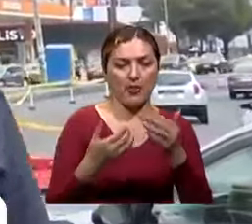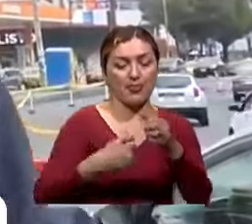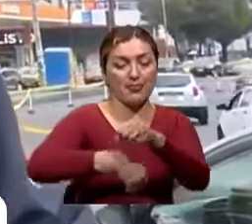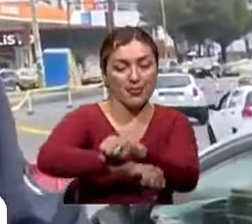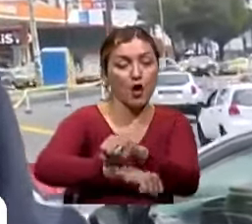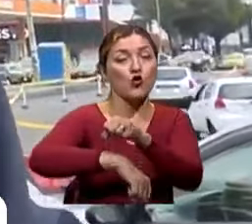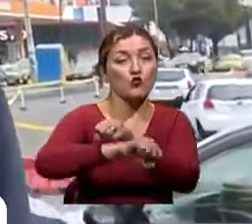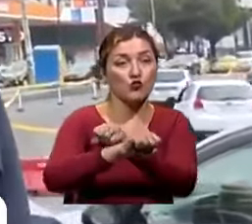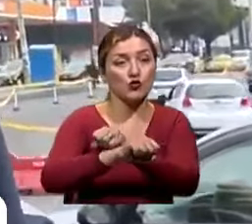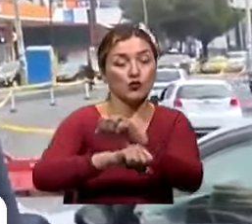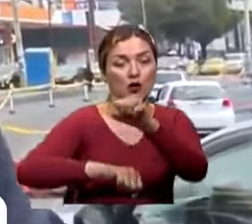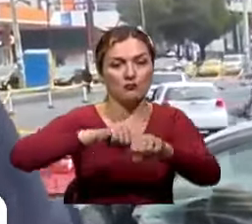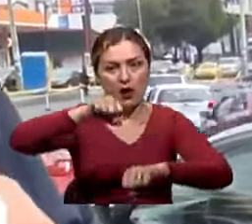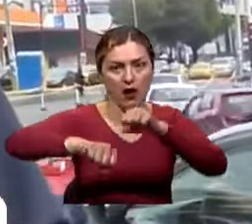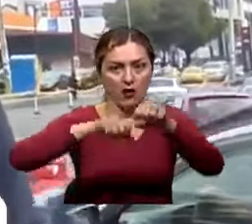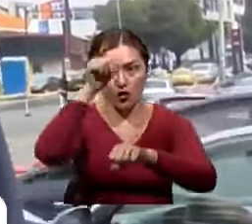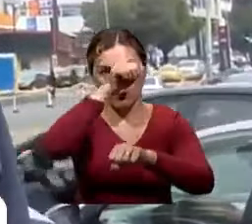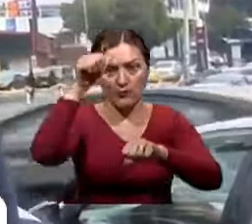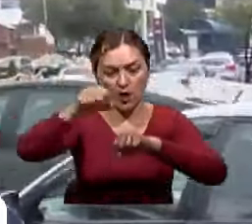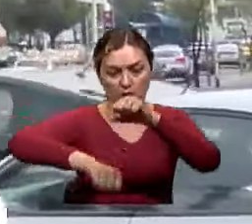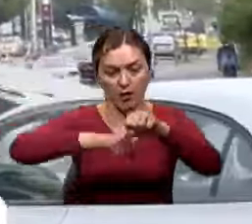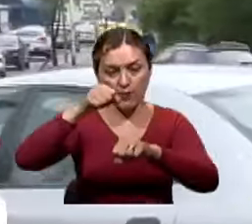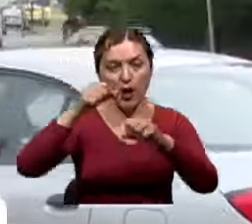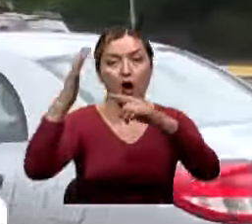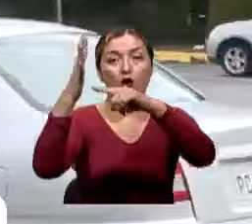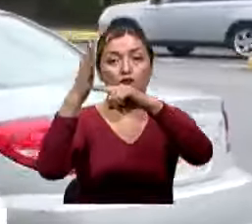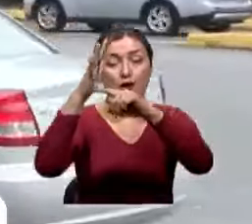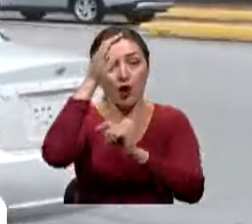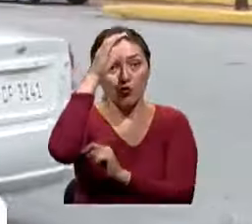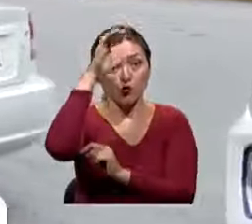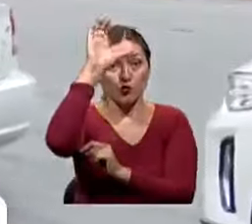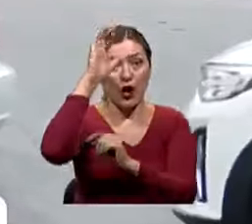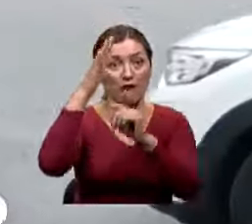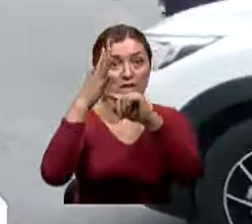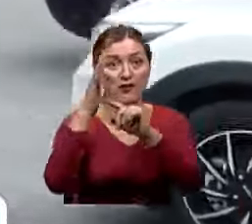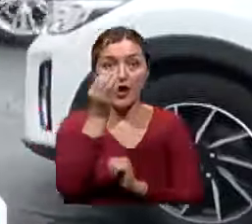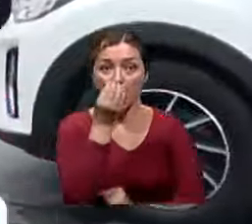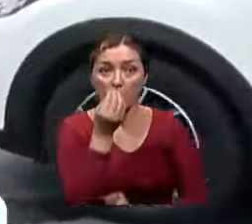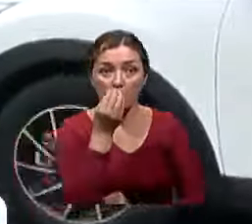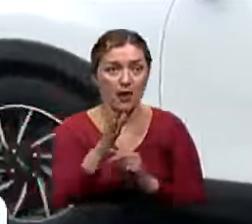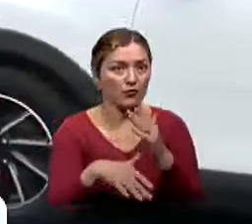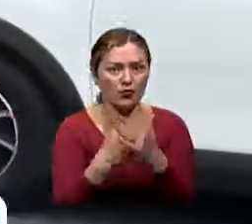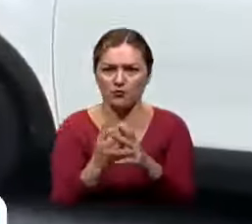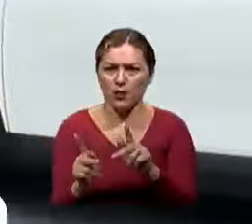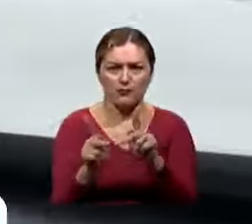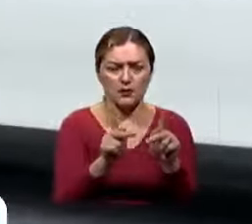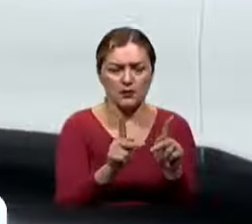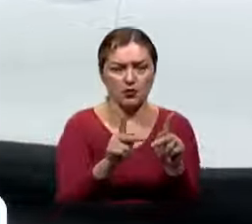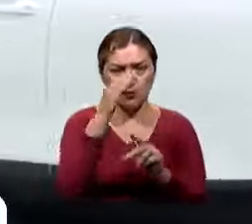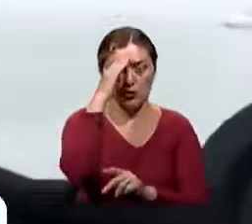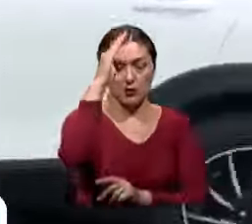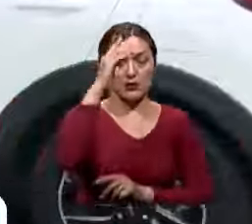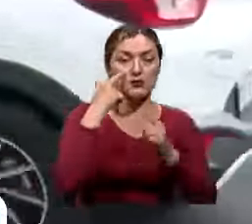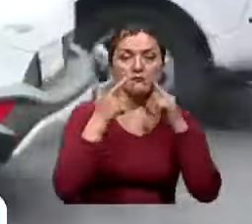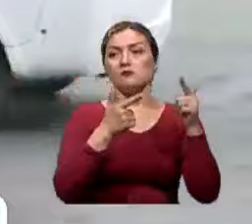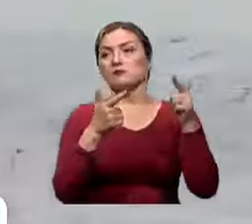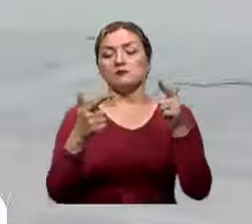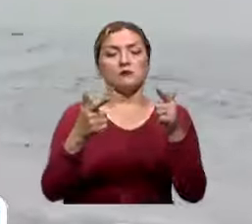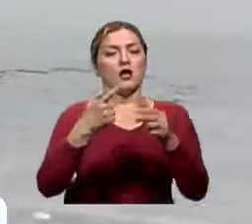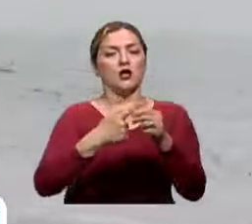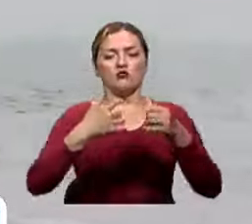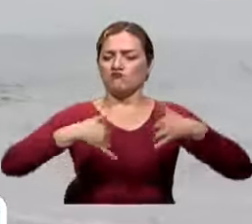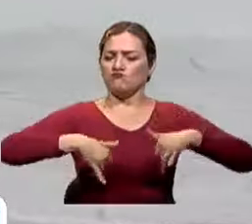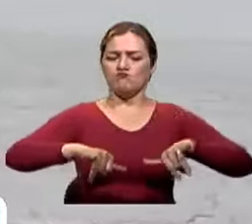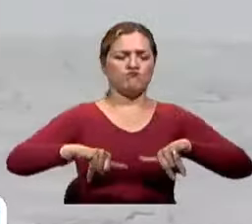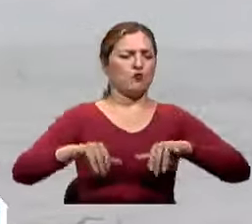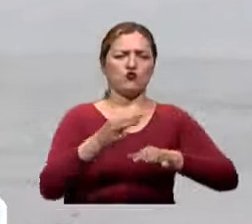deportivos, como el ciclo paseo del día domingo, las ferias culturales, la feria alimentos y todo lo que la ciudadanía tiene previsto de tal manera de que Quito no pare.